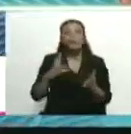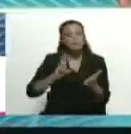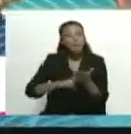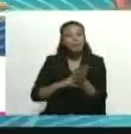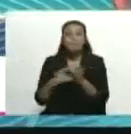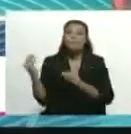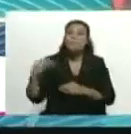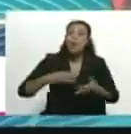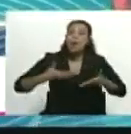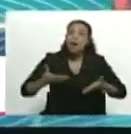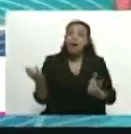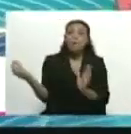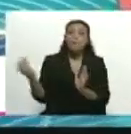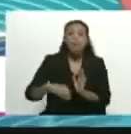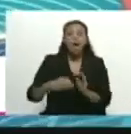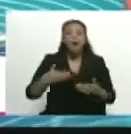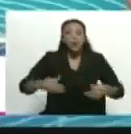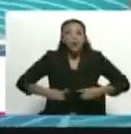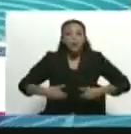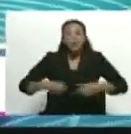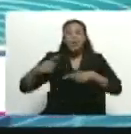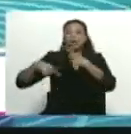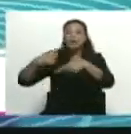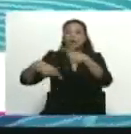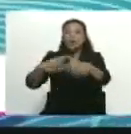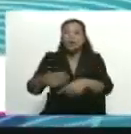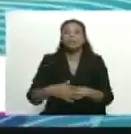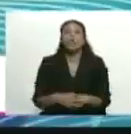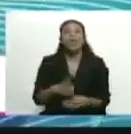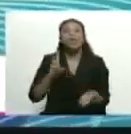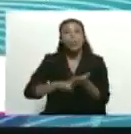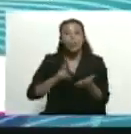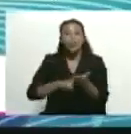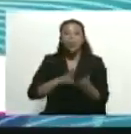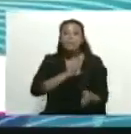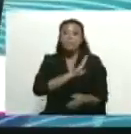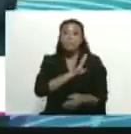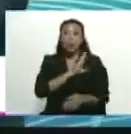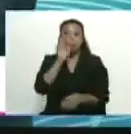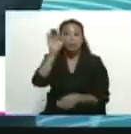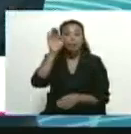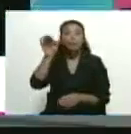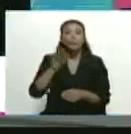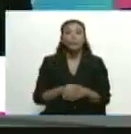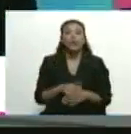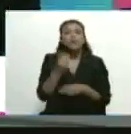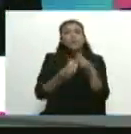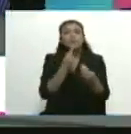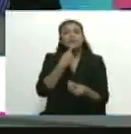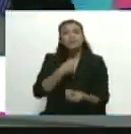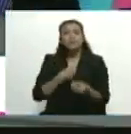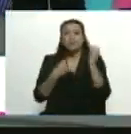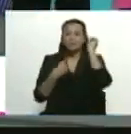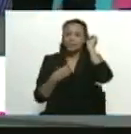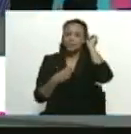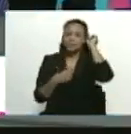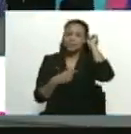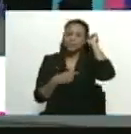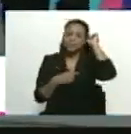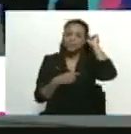eso y muchísimo más, porque ustedes son la generación dueña del futuro de Venezuela. ¿Qué me dice Valentina? Bueno,